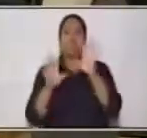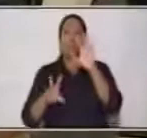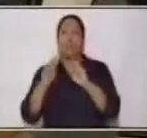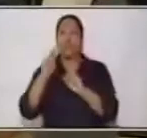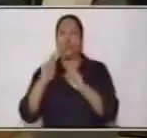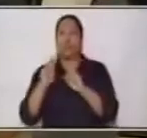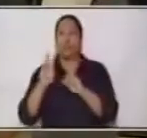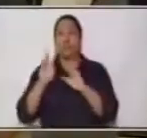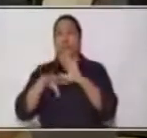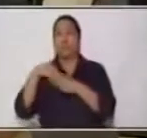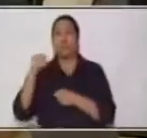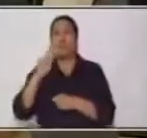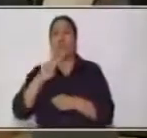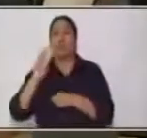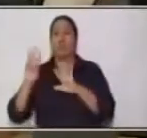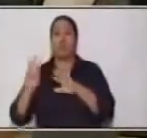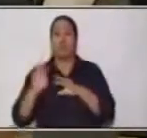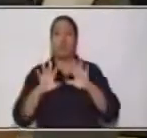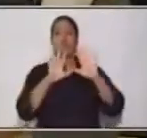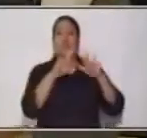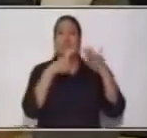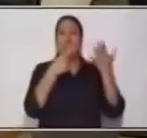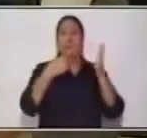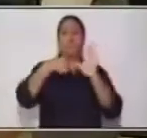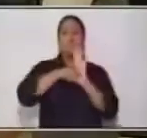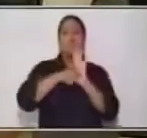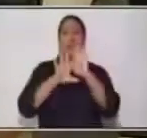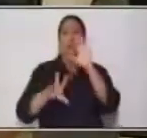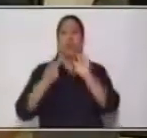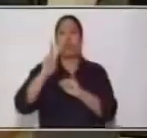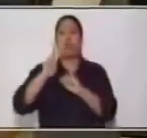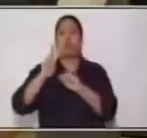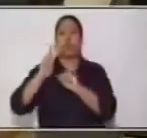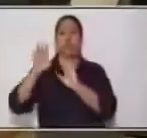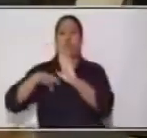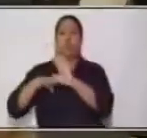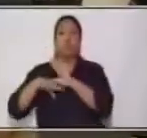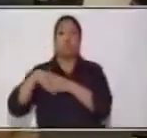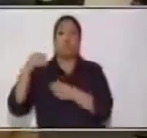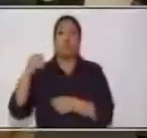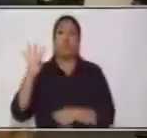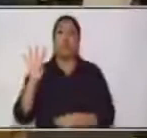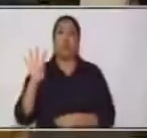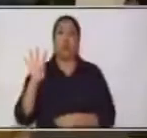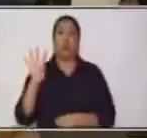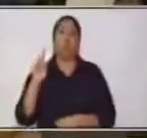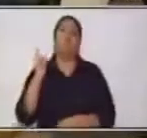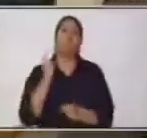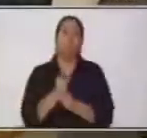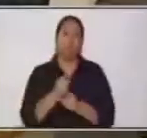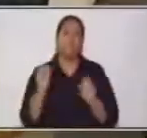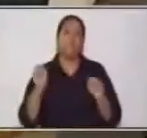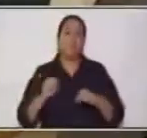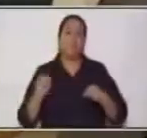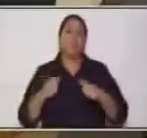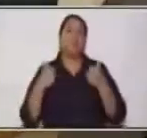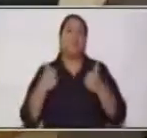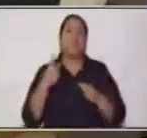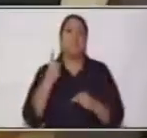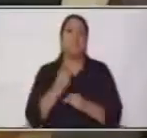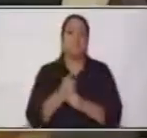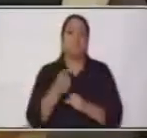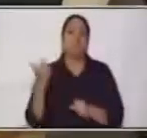Ajá. 16 menos 12. 4. 4. Por tanto, sí coincide. Sí coinciden nuestras respuestas con el método